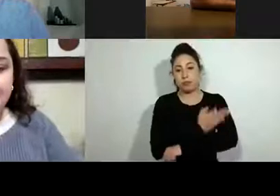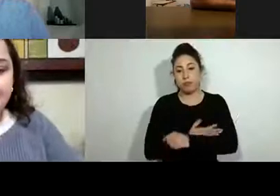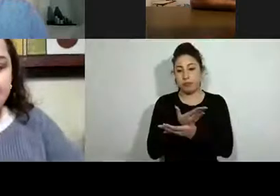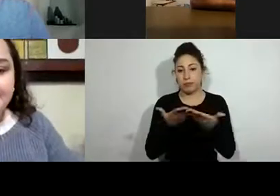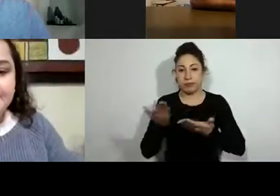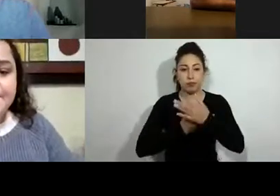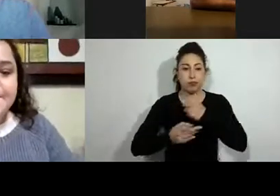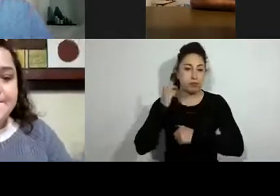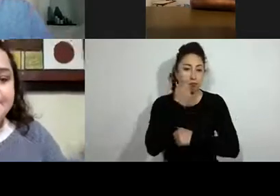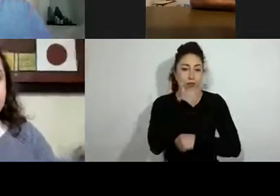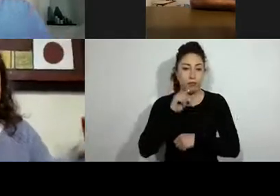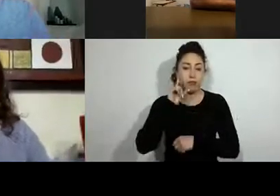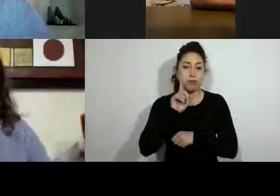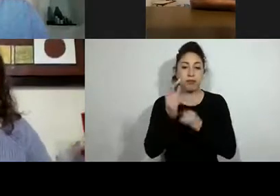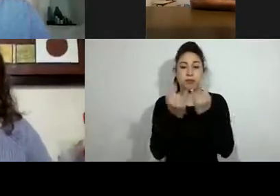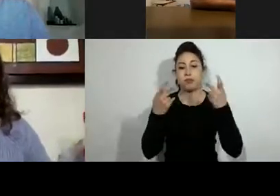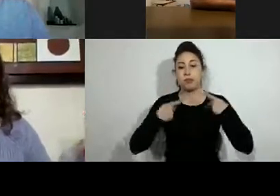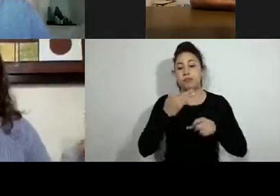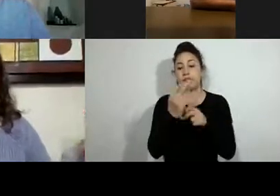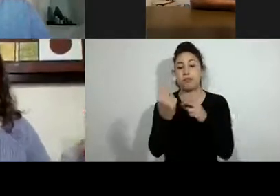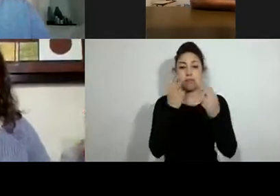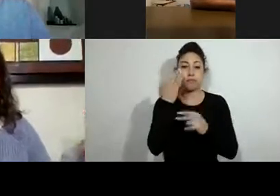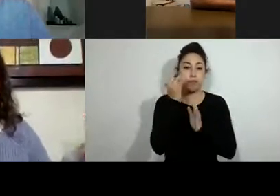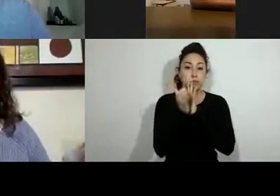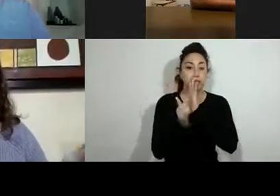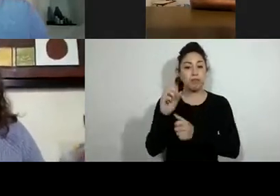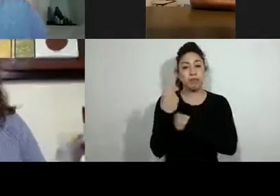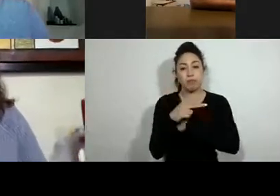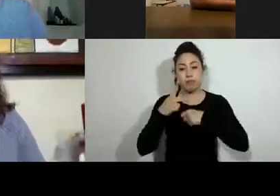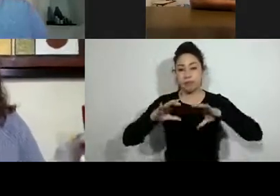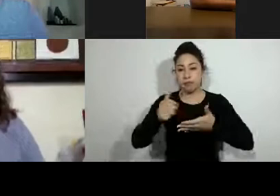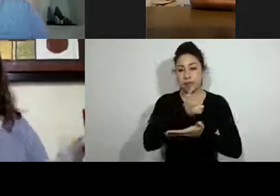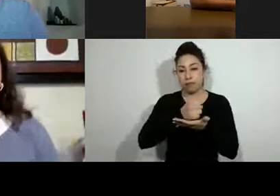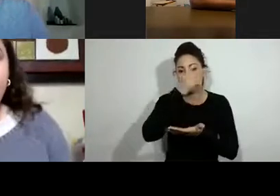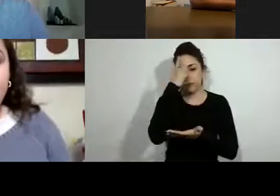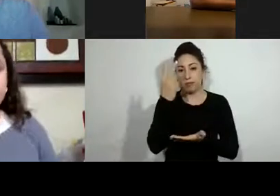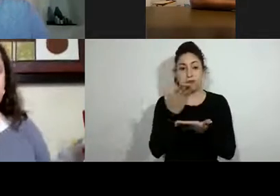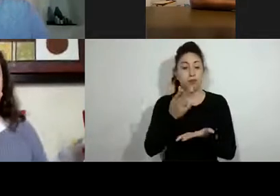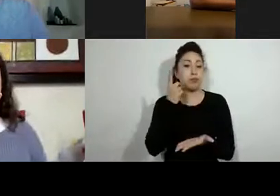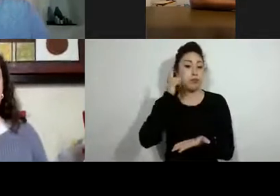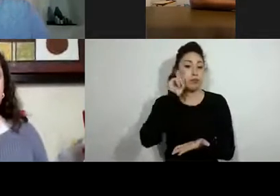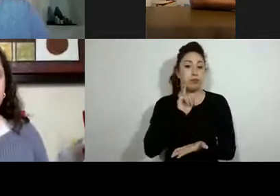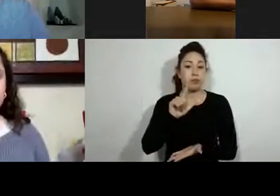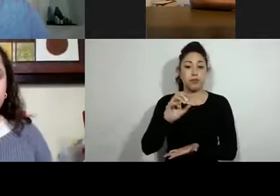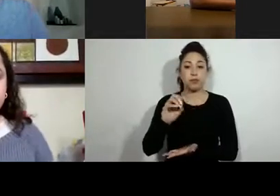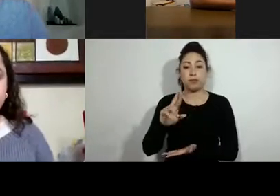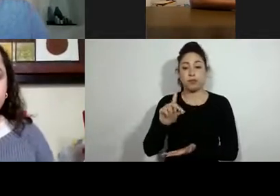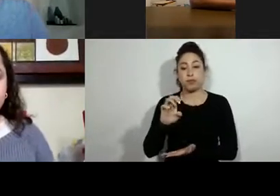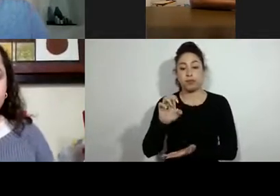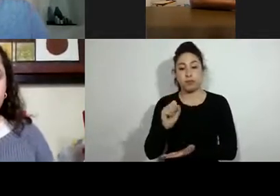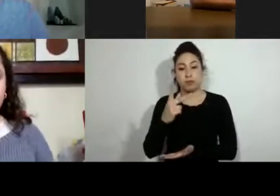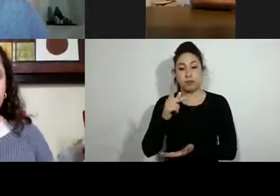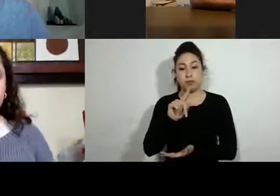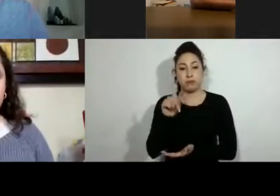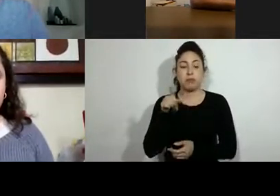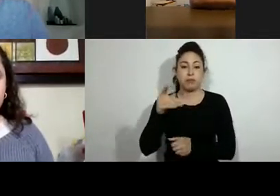de México. Agradezco el apoyo, como siempre, a nuestra diputada, la secretaria, la diputada Lulú Paz, y